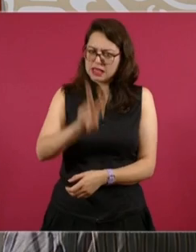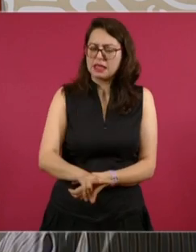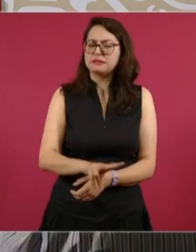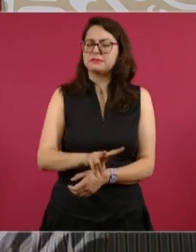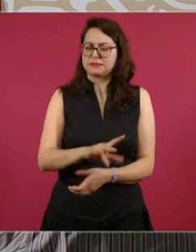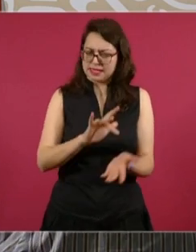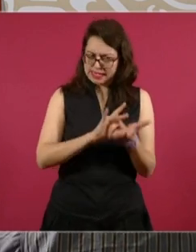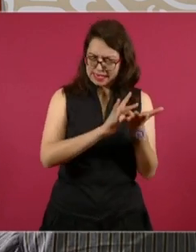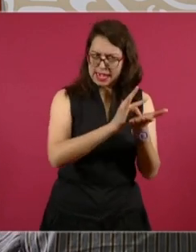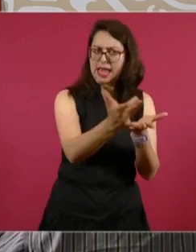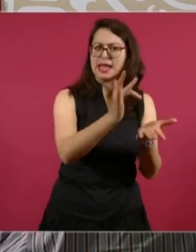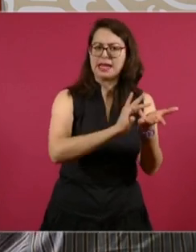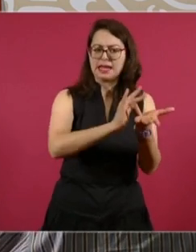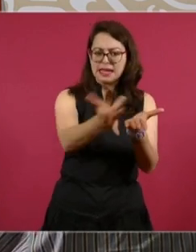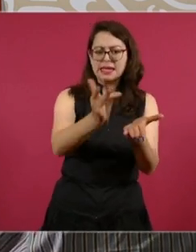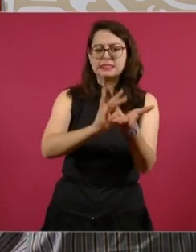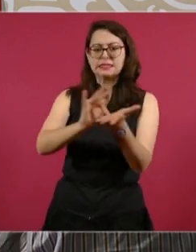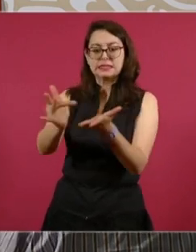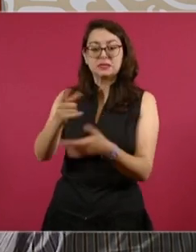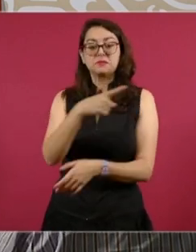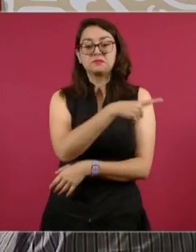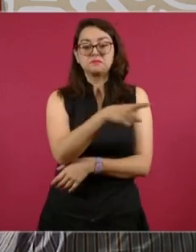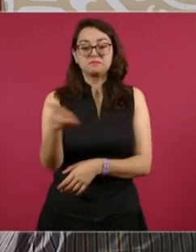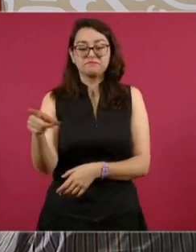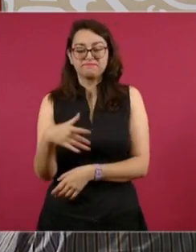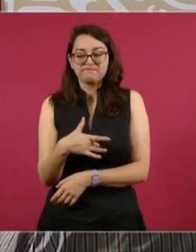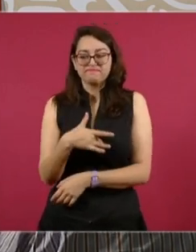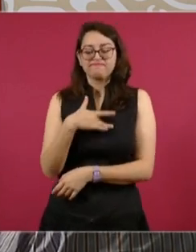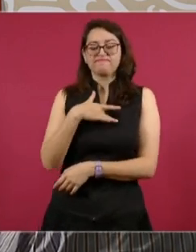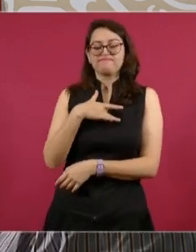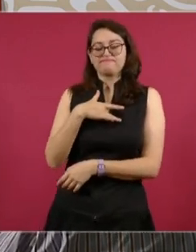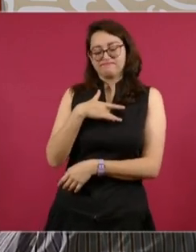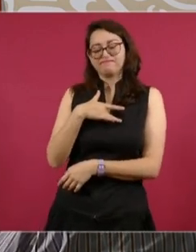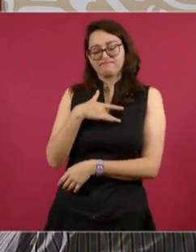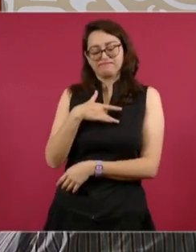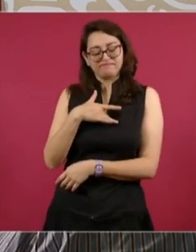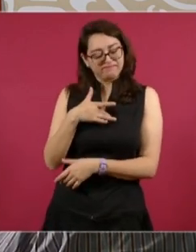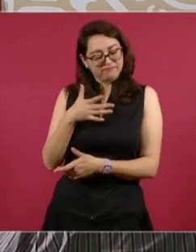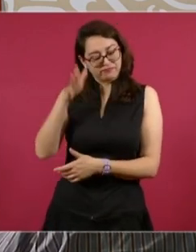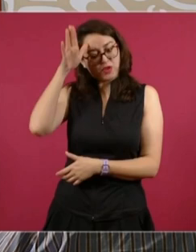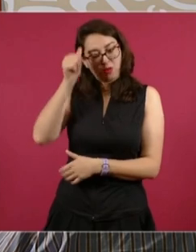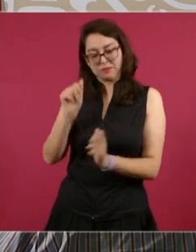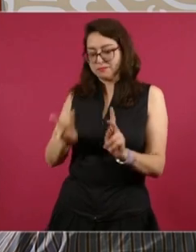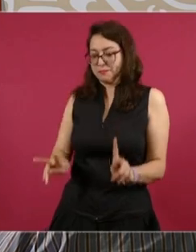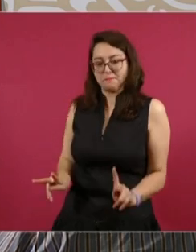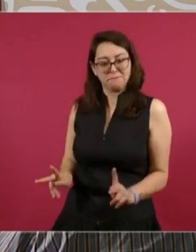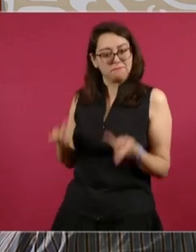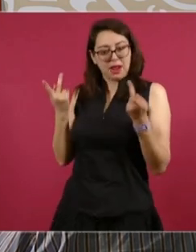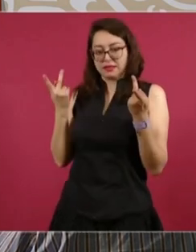porque no ha habido de parte de ellos resistencia.